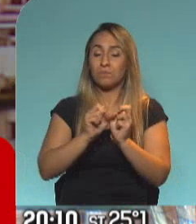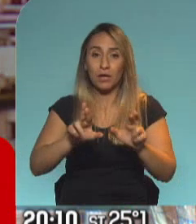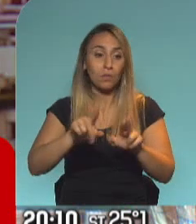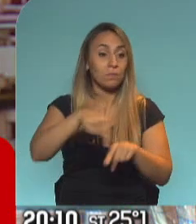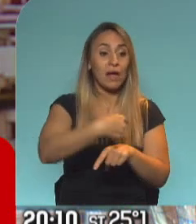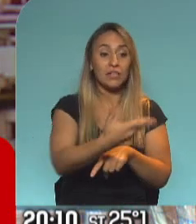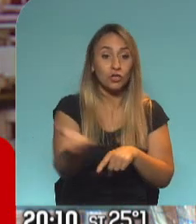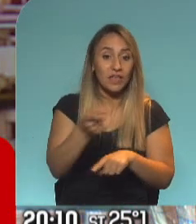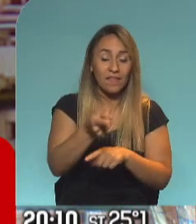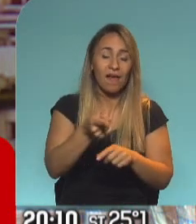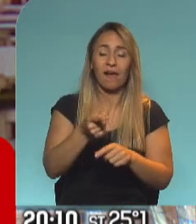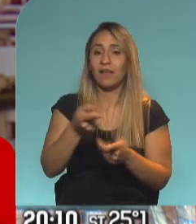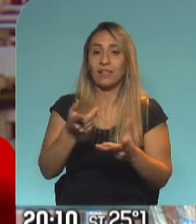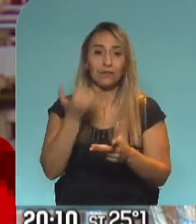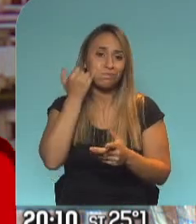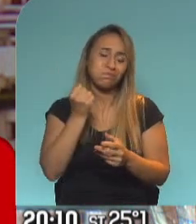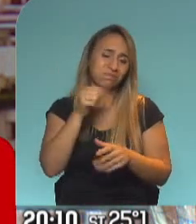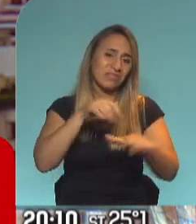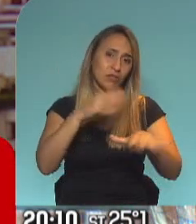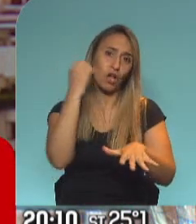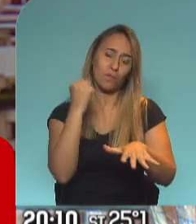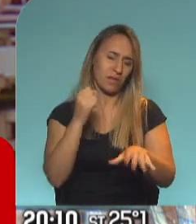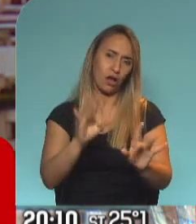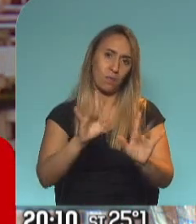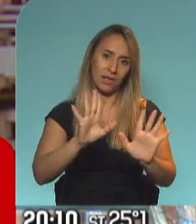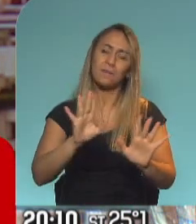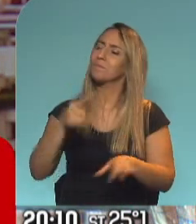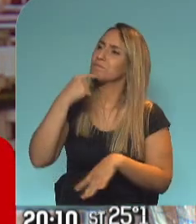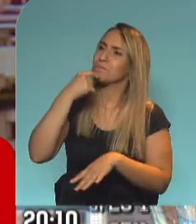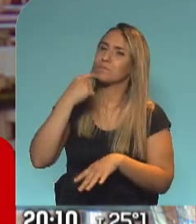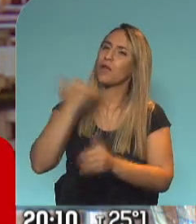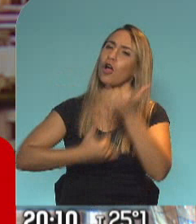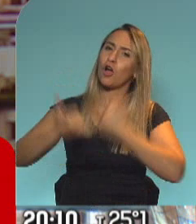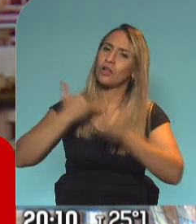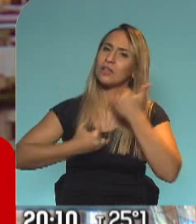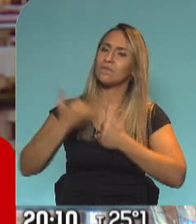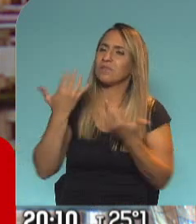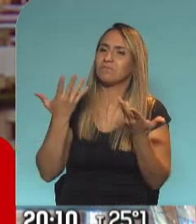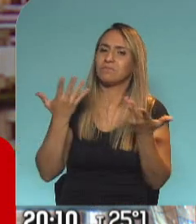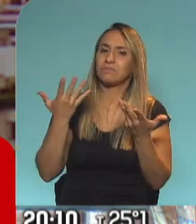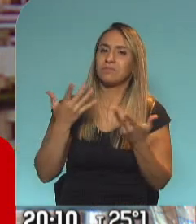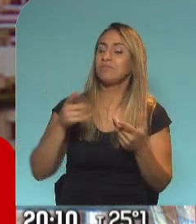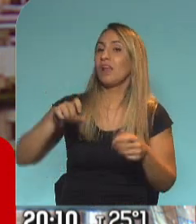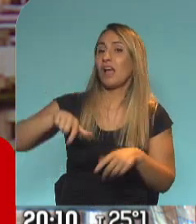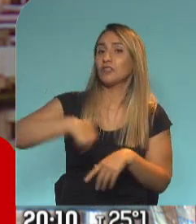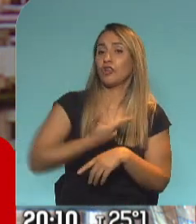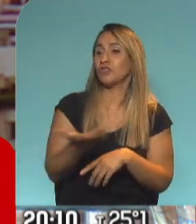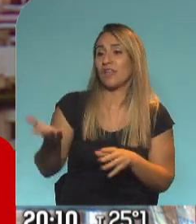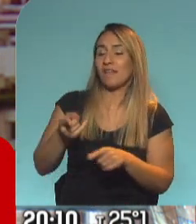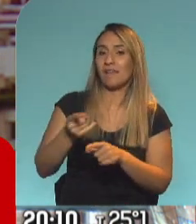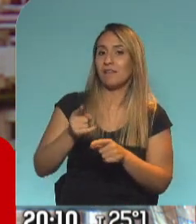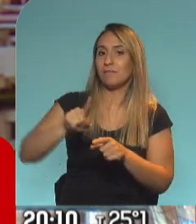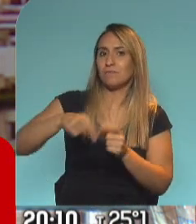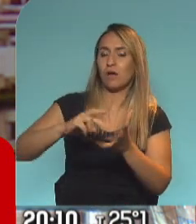una situación socioeconómica muy complicada. Cuente qué tipo de conflicto le genera a Doña Rosa, o que le puede generar a Doña